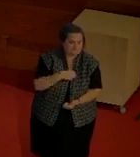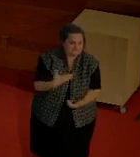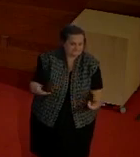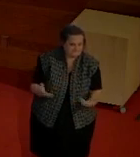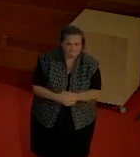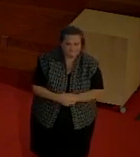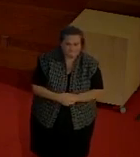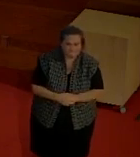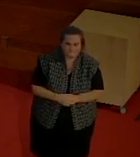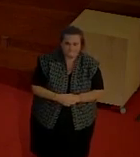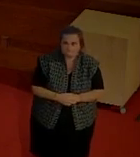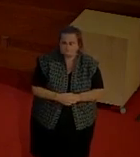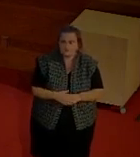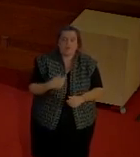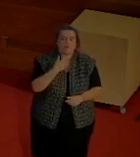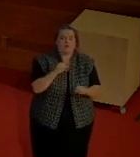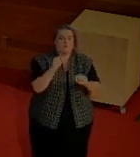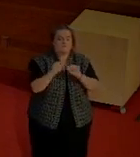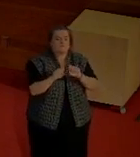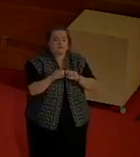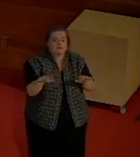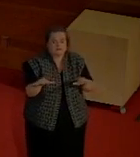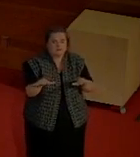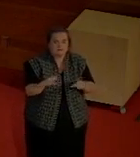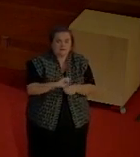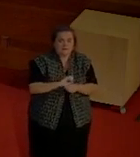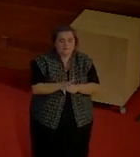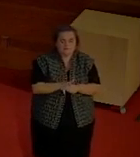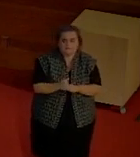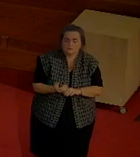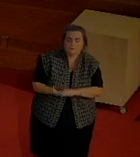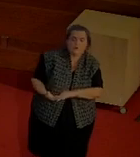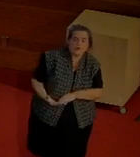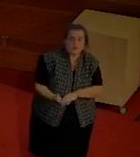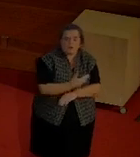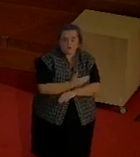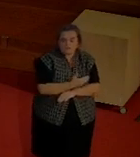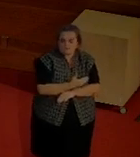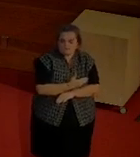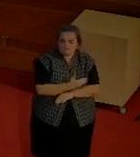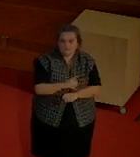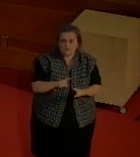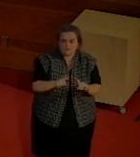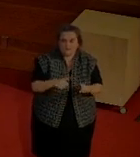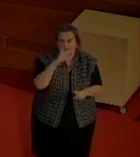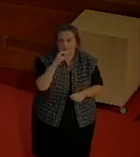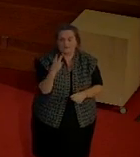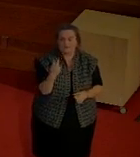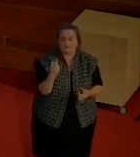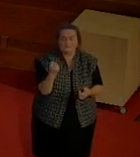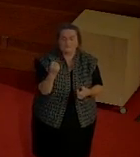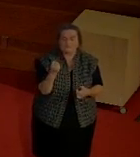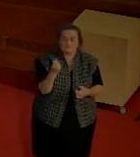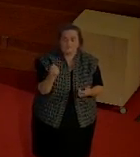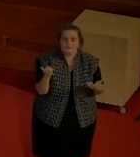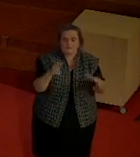la digo la pandemia y tengo que remontarme un poco antes crisis económica del año 2008 crisis